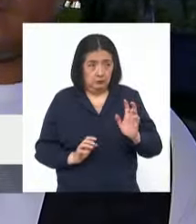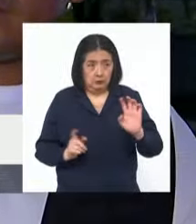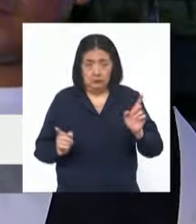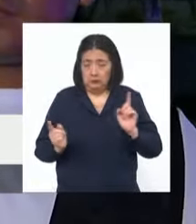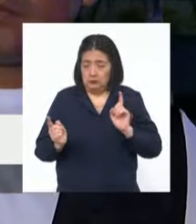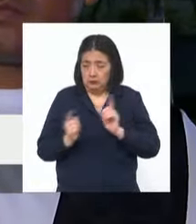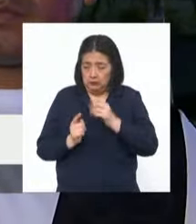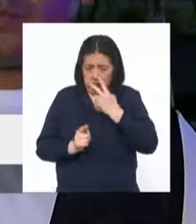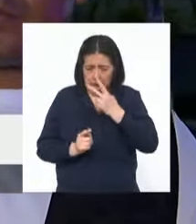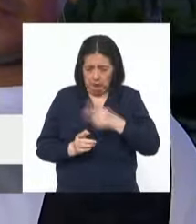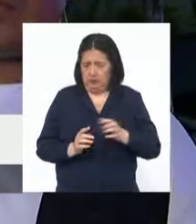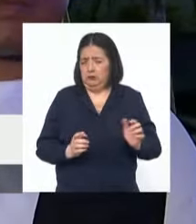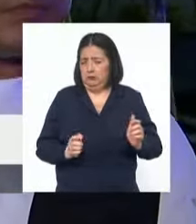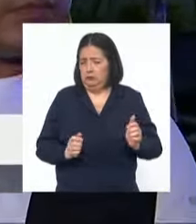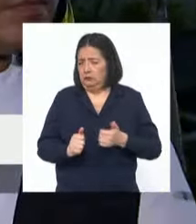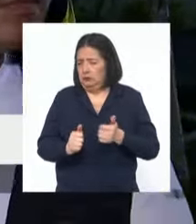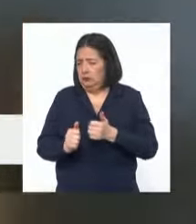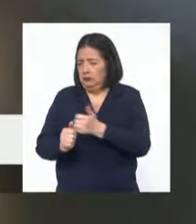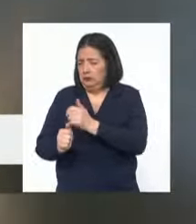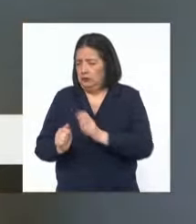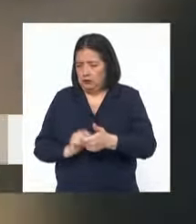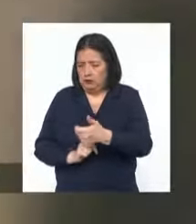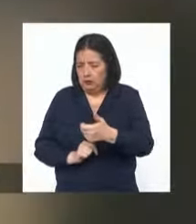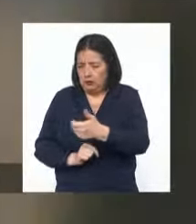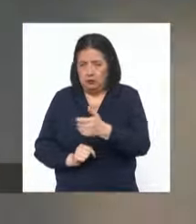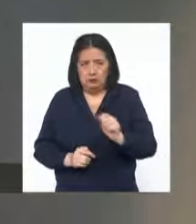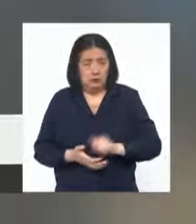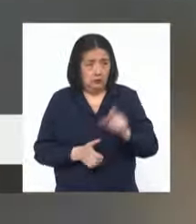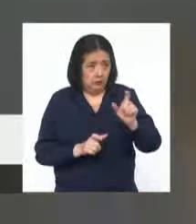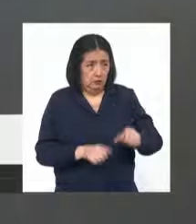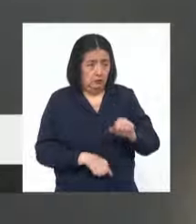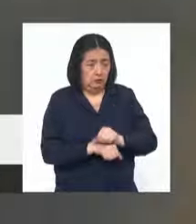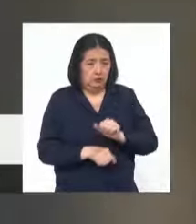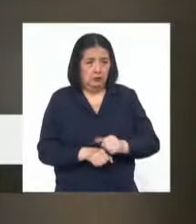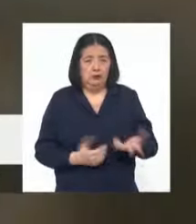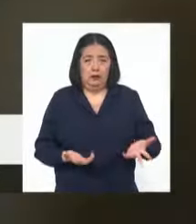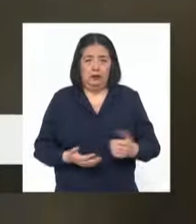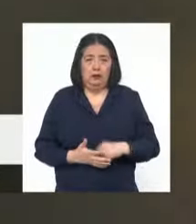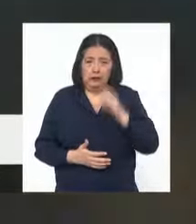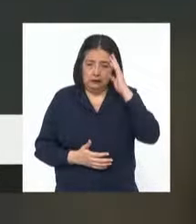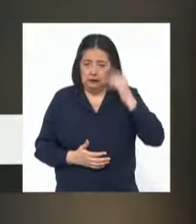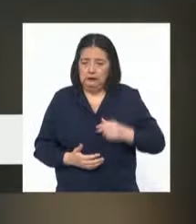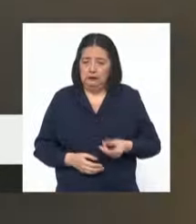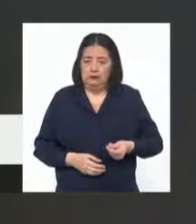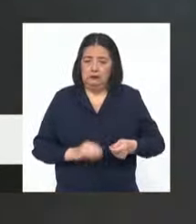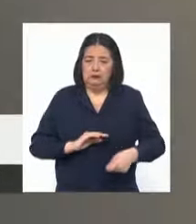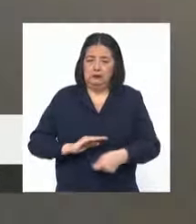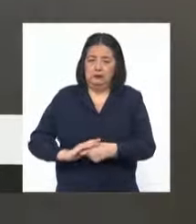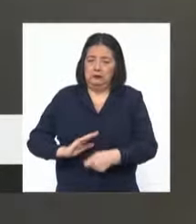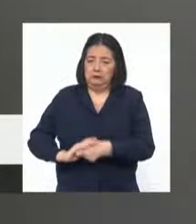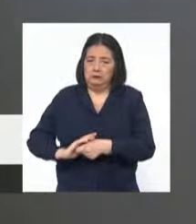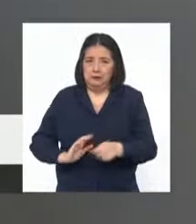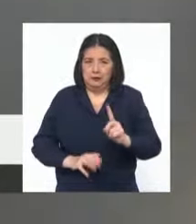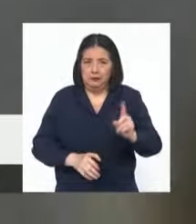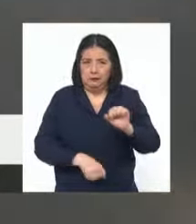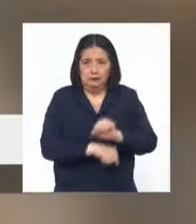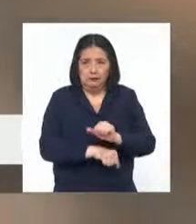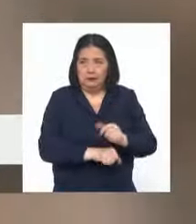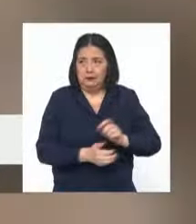ubicar que perseguía a menores de edad grabándolas. El detenido intentó sobornar a los agentes de Serenazgo para evitar su